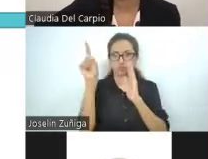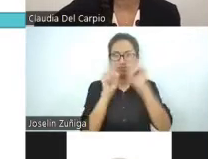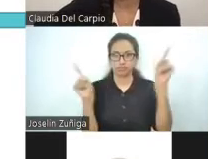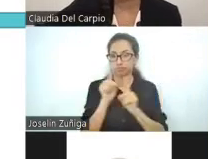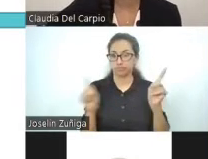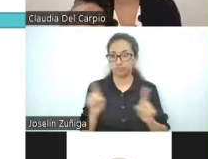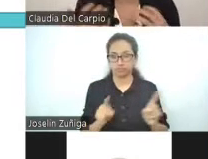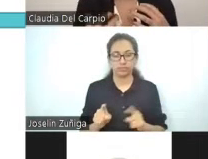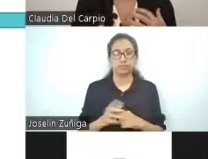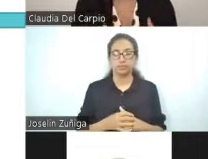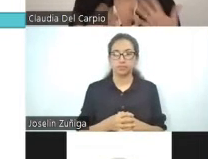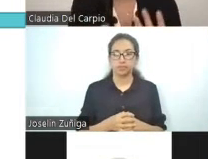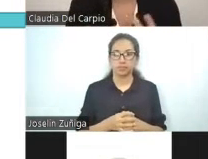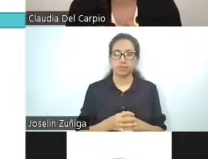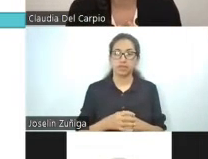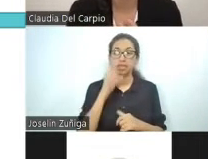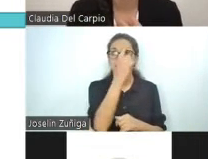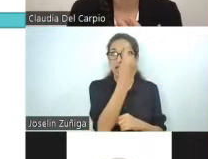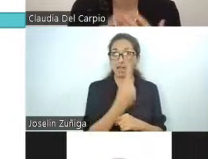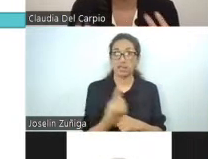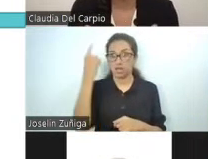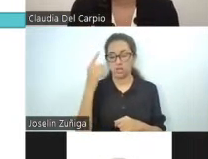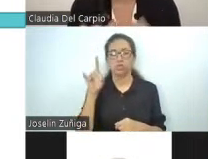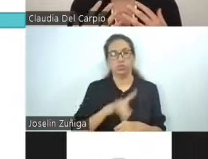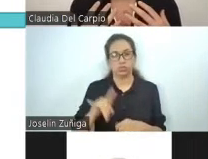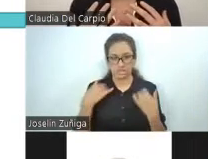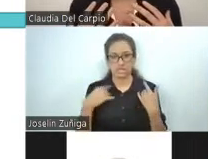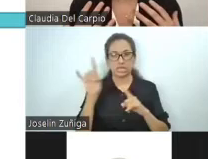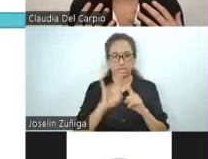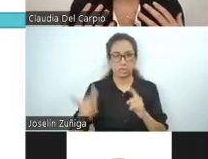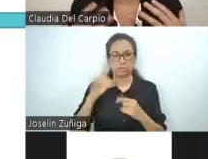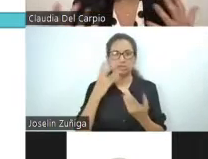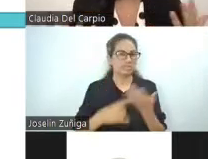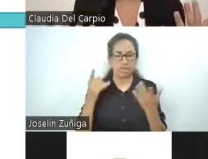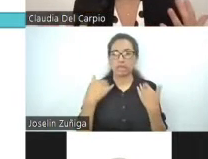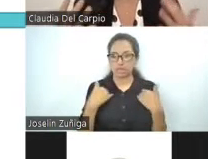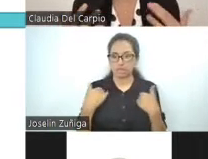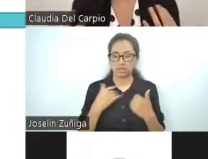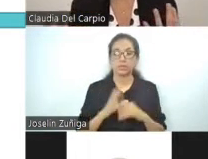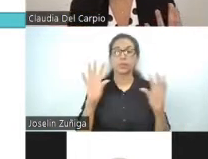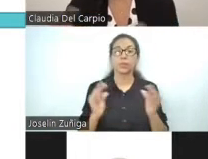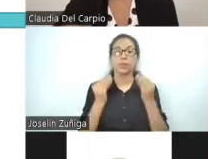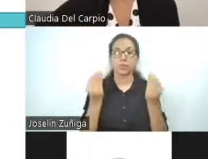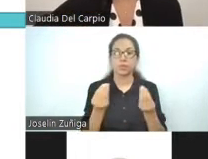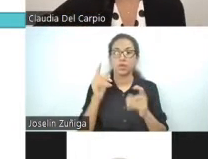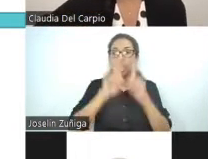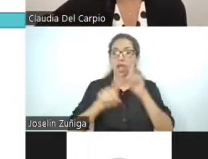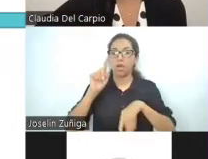función, y porque ahora uno de los hábitos frecuentes es la